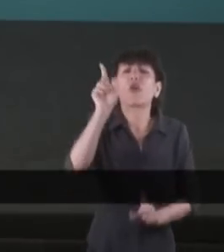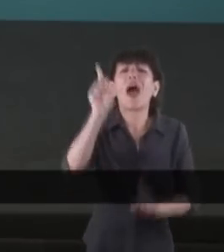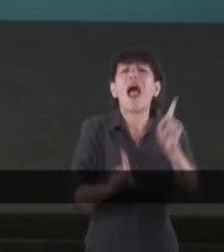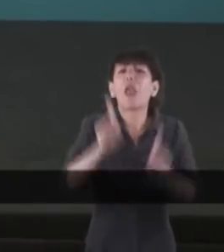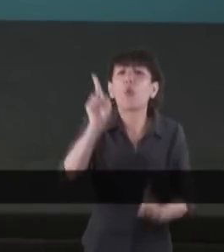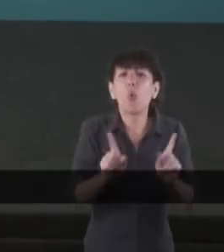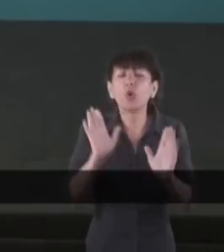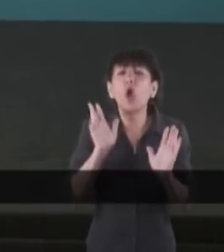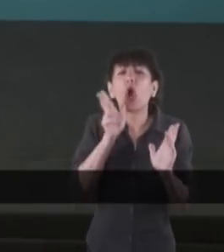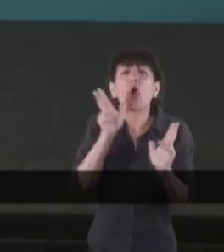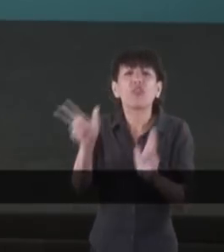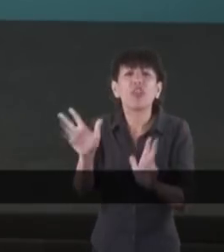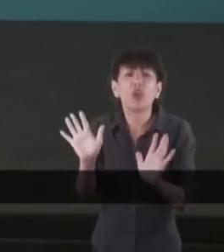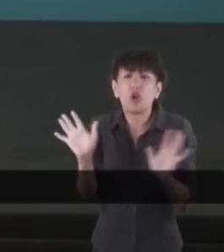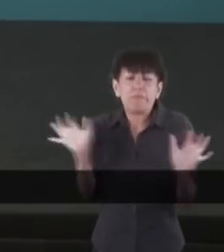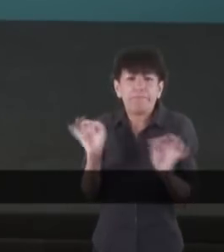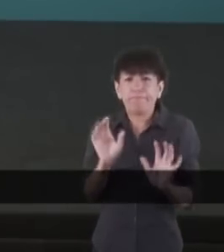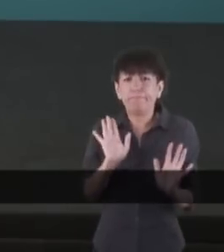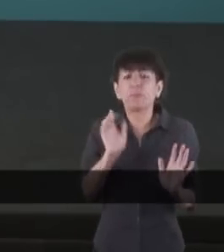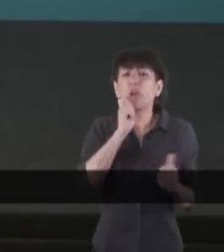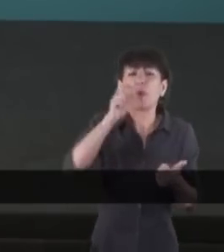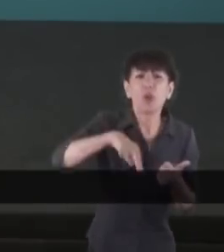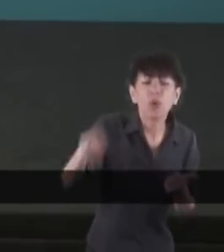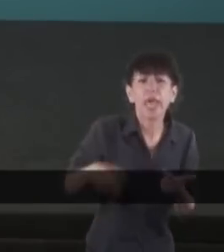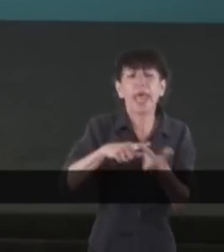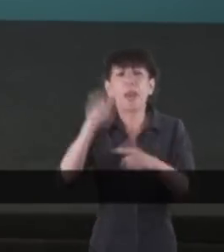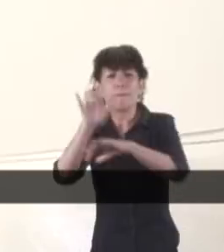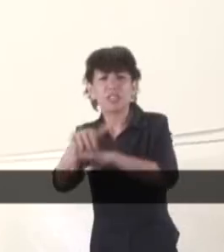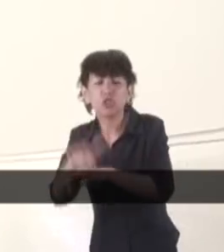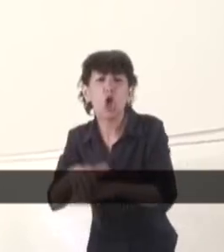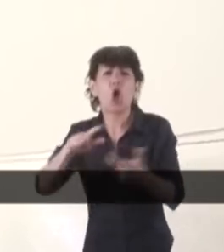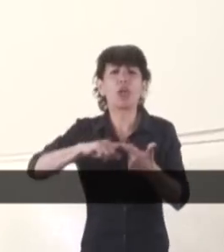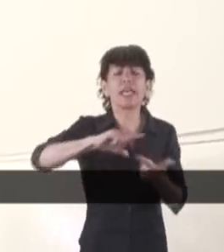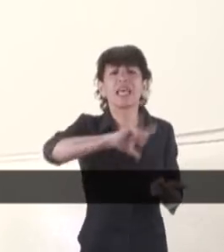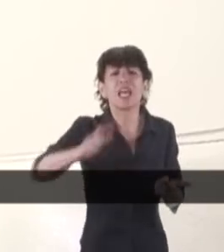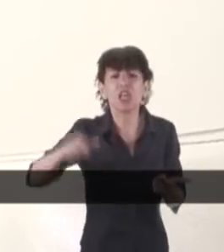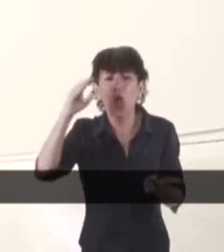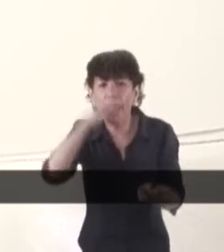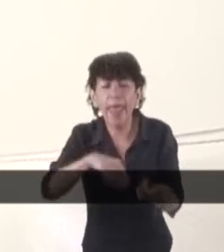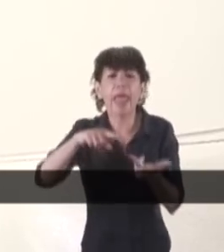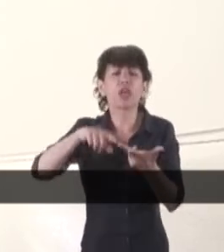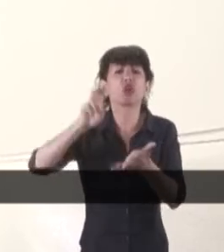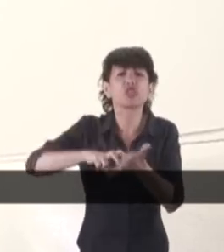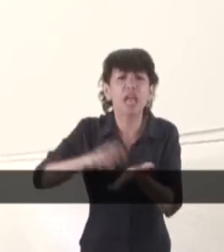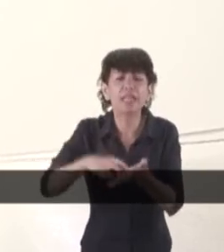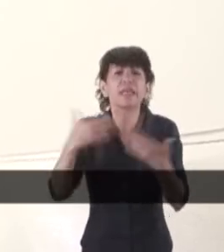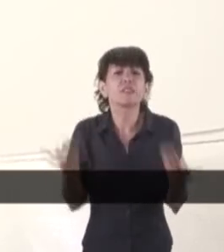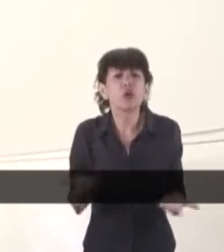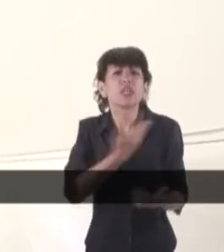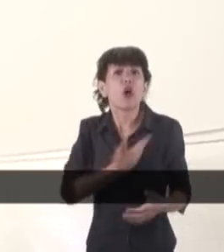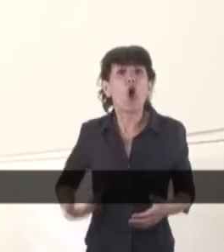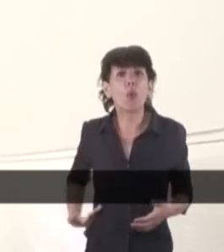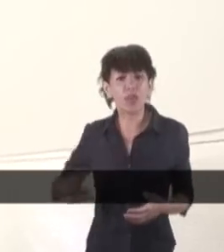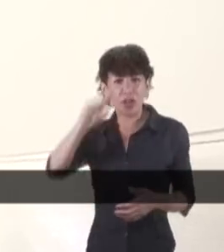alineado al gobierno, como Neuquén, Misiones, Río Negro y Salta, si va a haber algún tipo de acercamiento o qué estrategia va a utilizar el